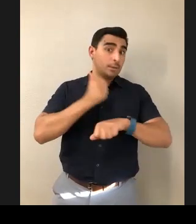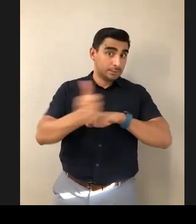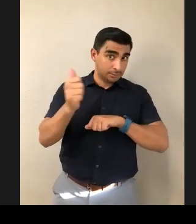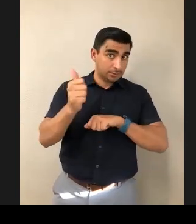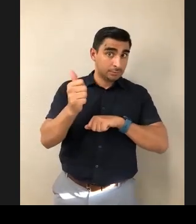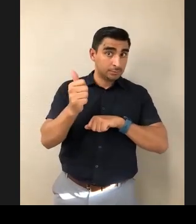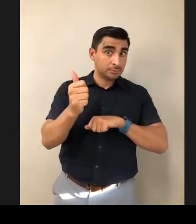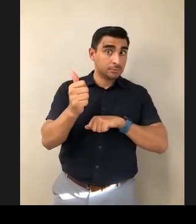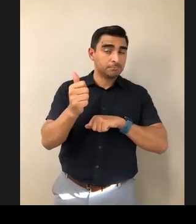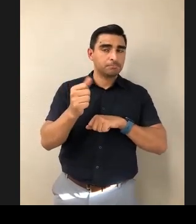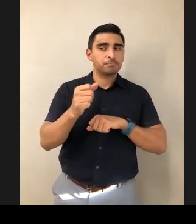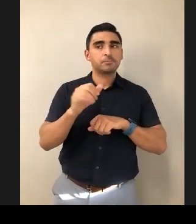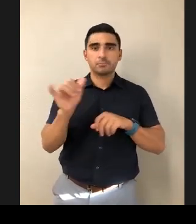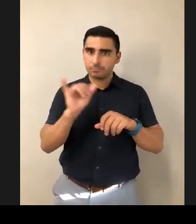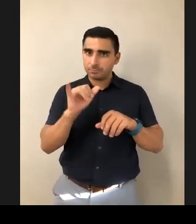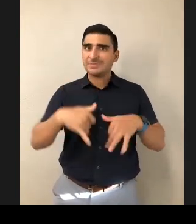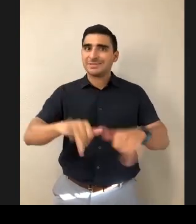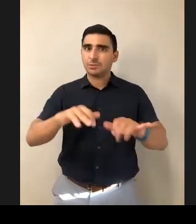conducta injusta.